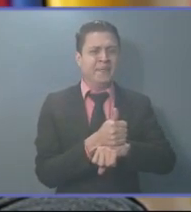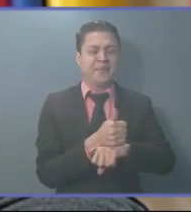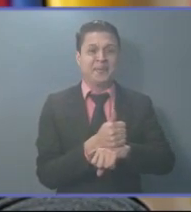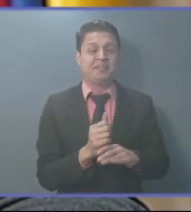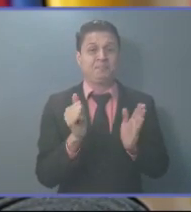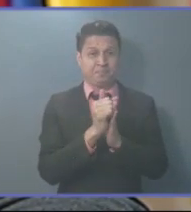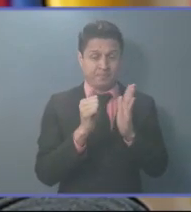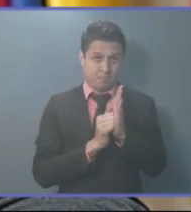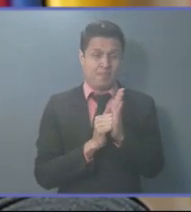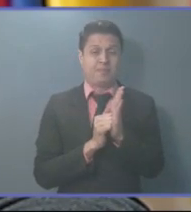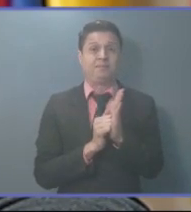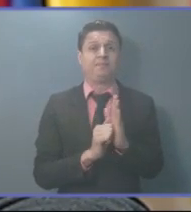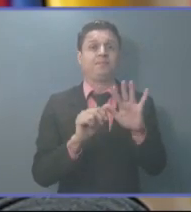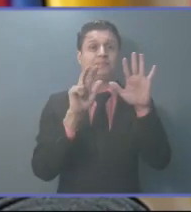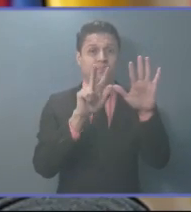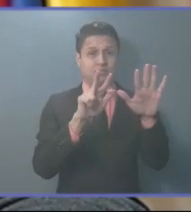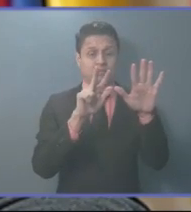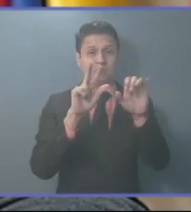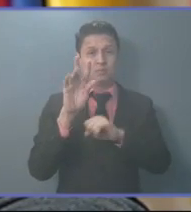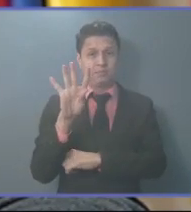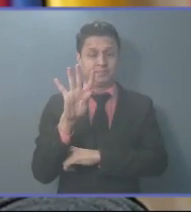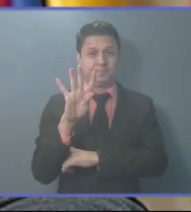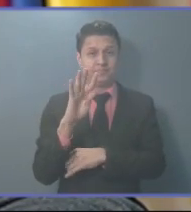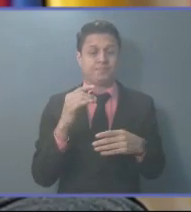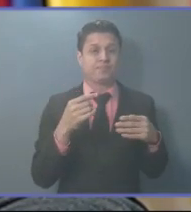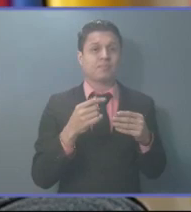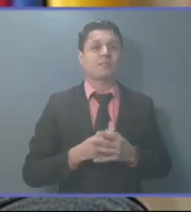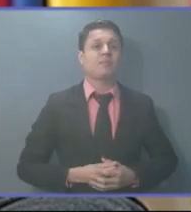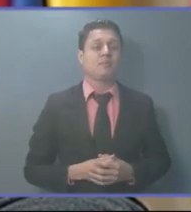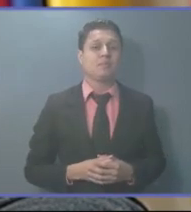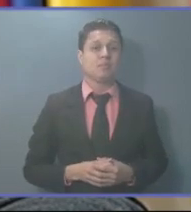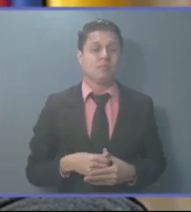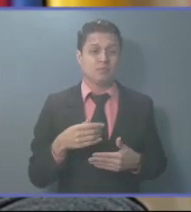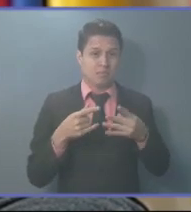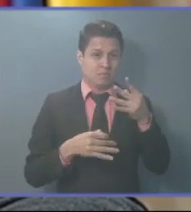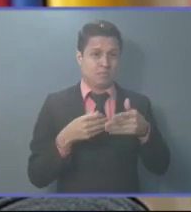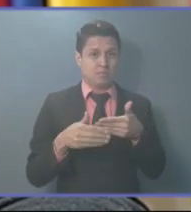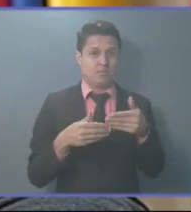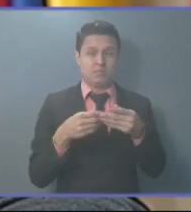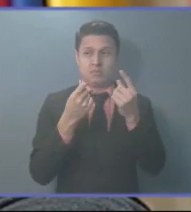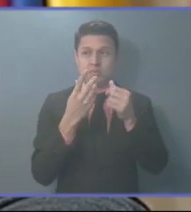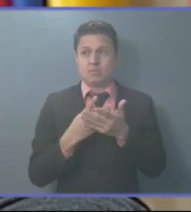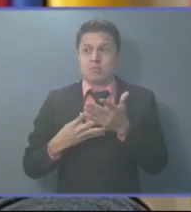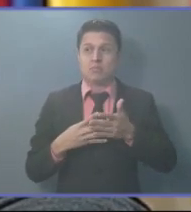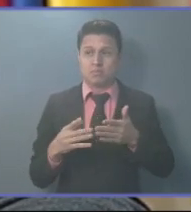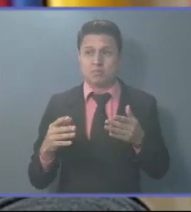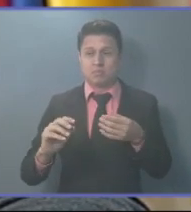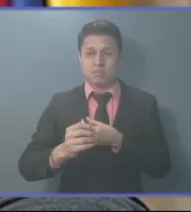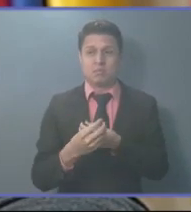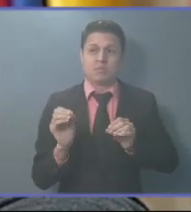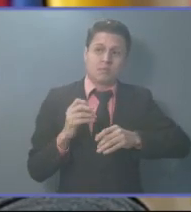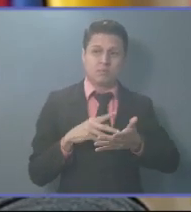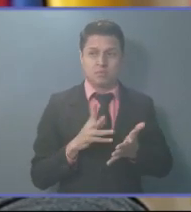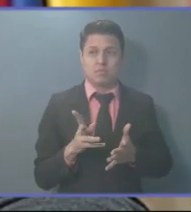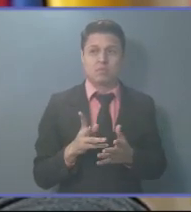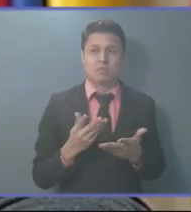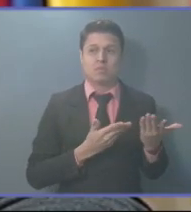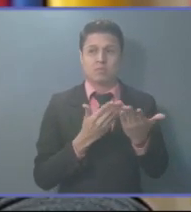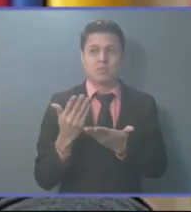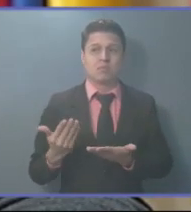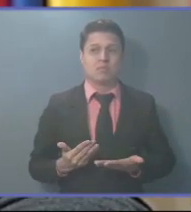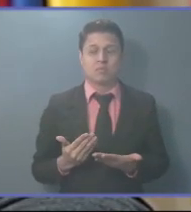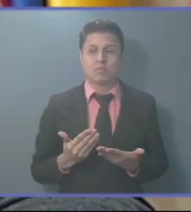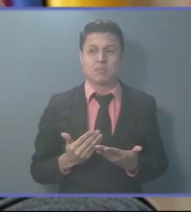en el artículo 84 de las disposiciones generales del presupuesto las oficinas públicas atenderán